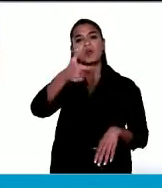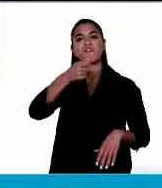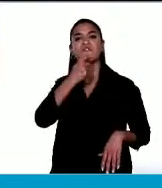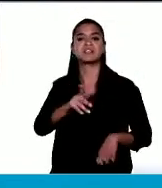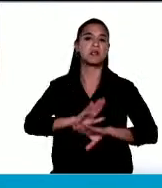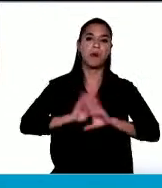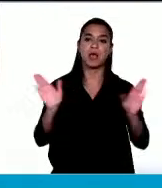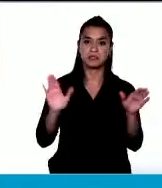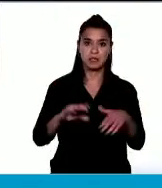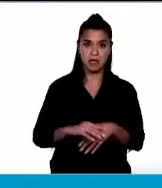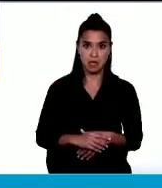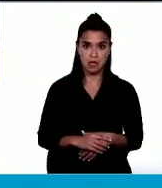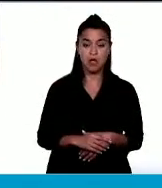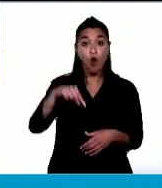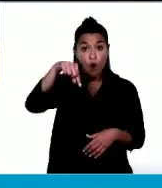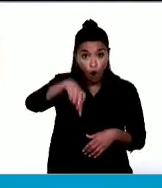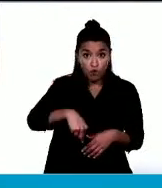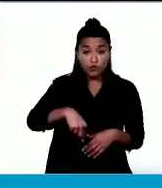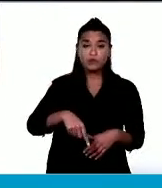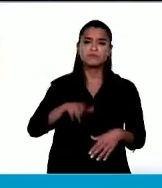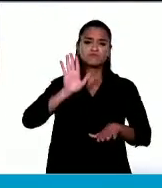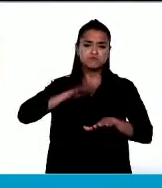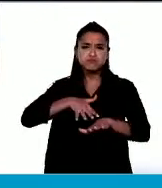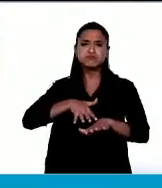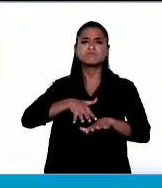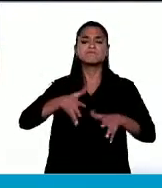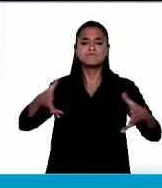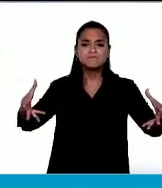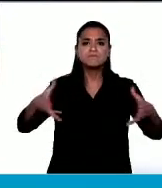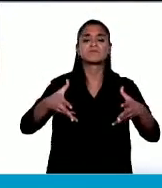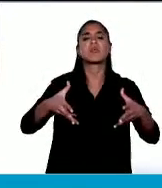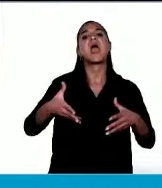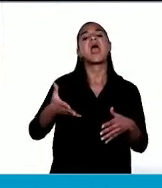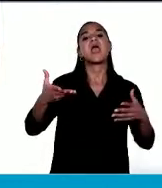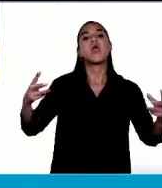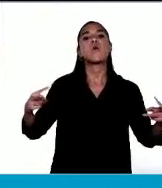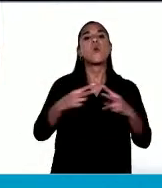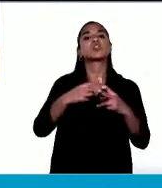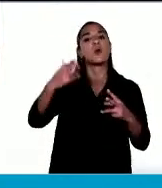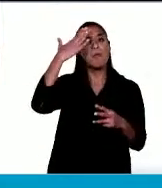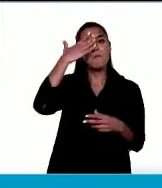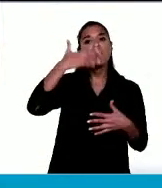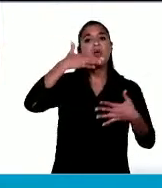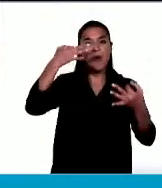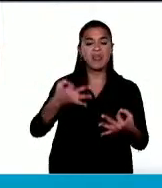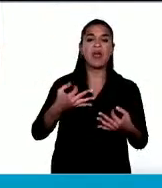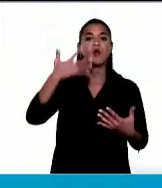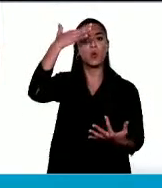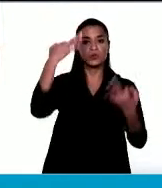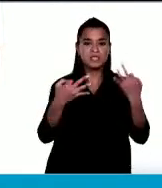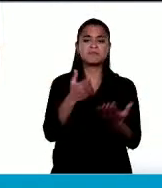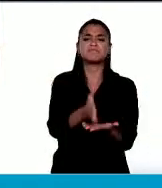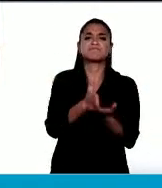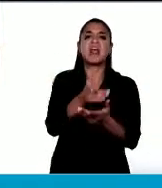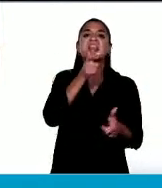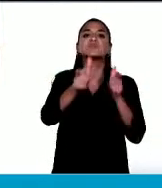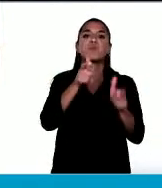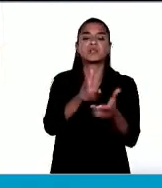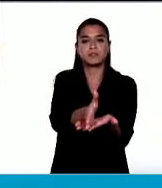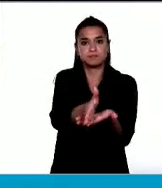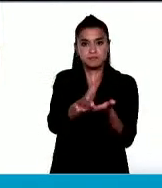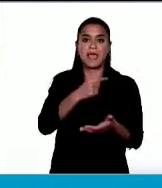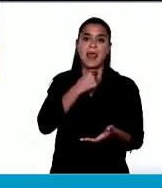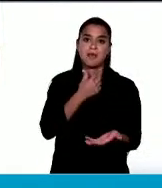vez. Hoy nos movilizamos con el encuentro Memoria, Verdad y Justicia para exigir respuestas y lo vamos a seguir